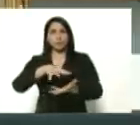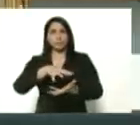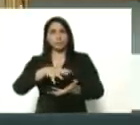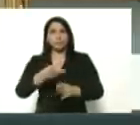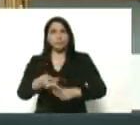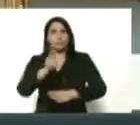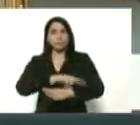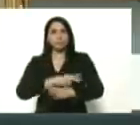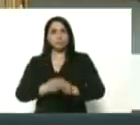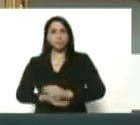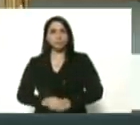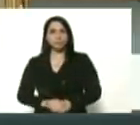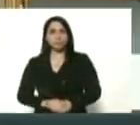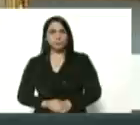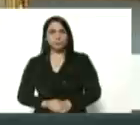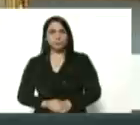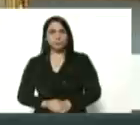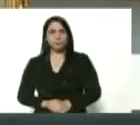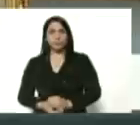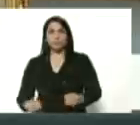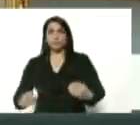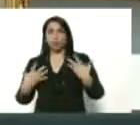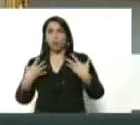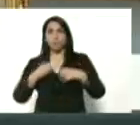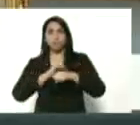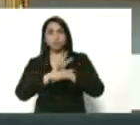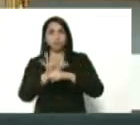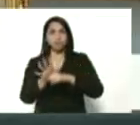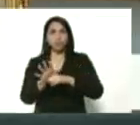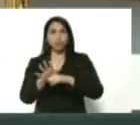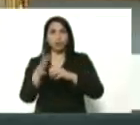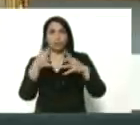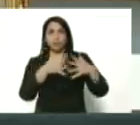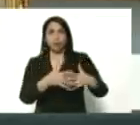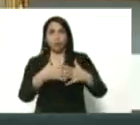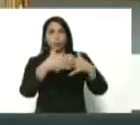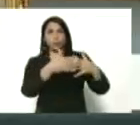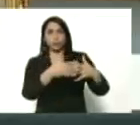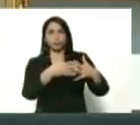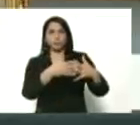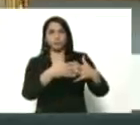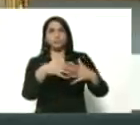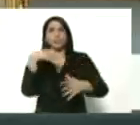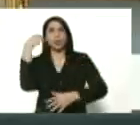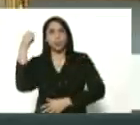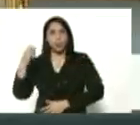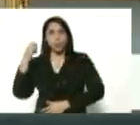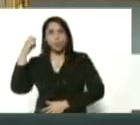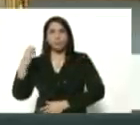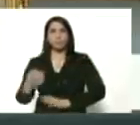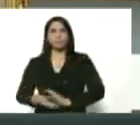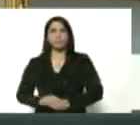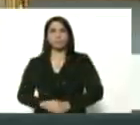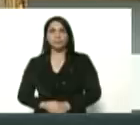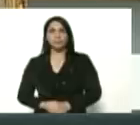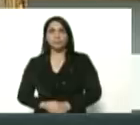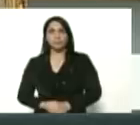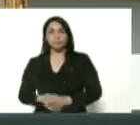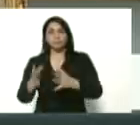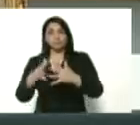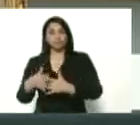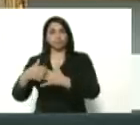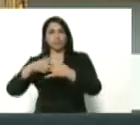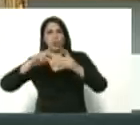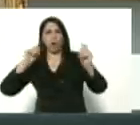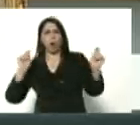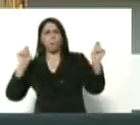trágica de la pandemia del coronavirus en los Estados Unidos de Norteamérica y en Europa. Estados Unidos se